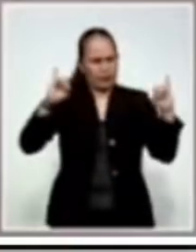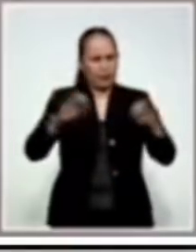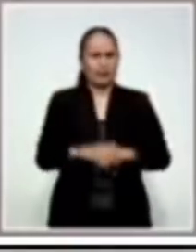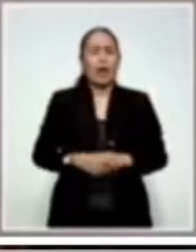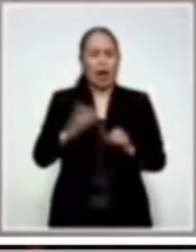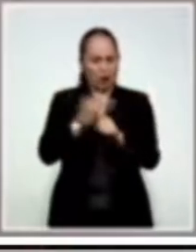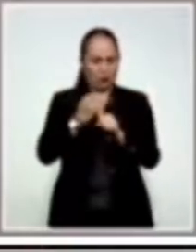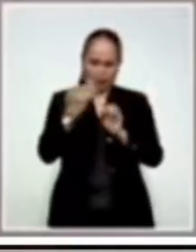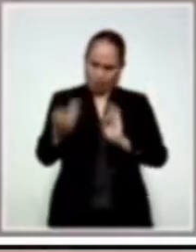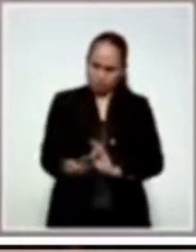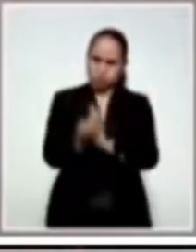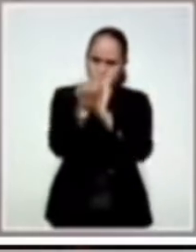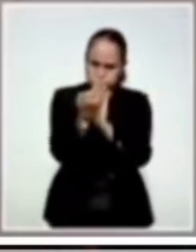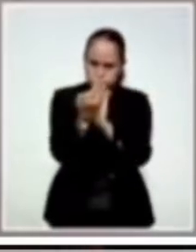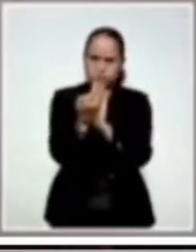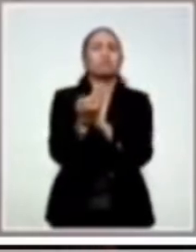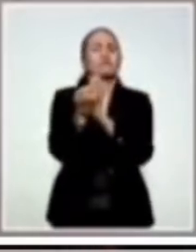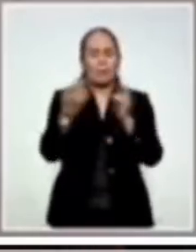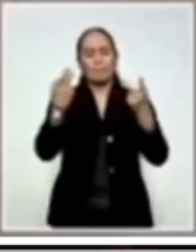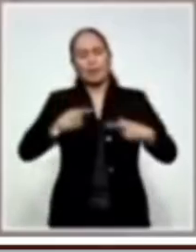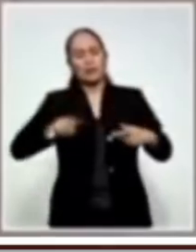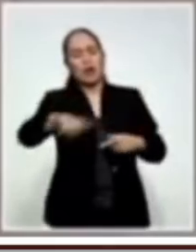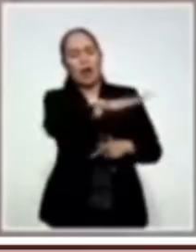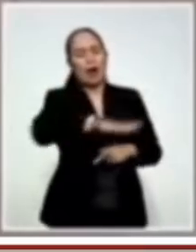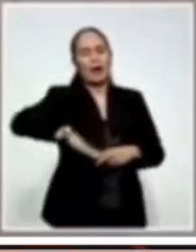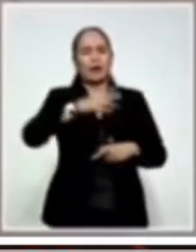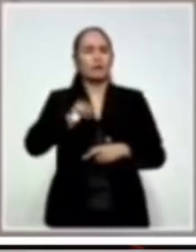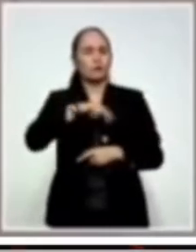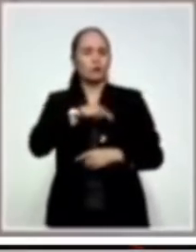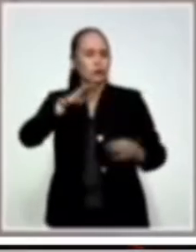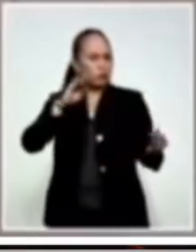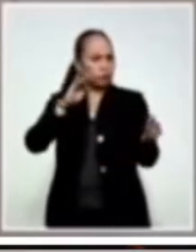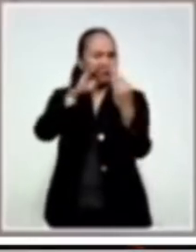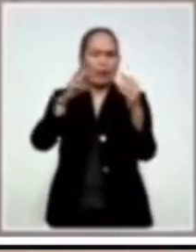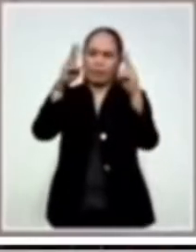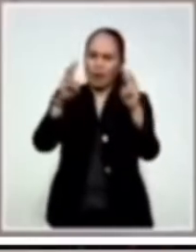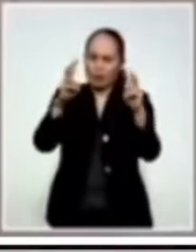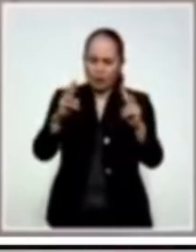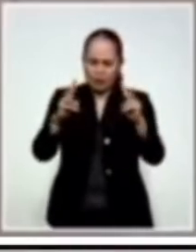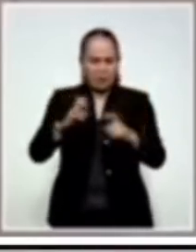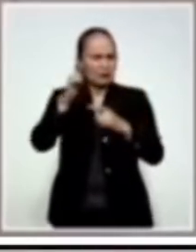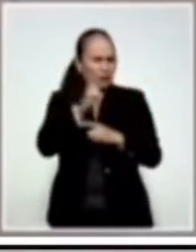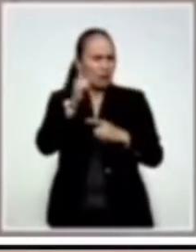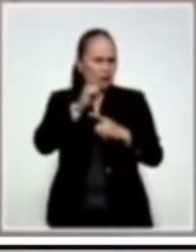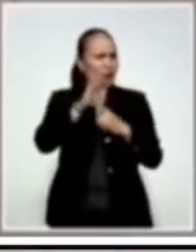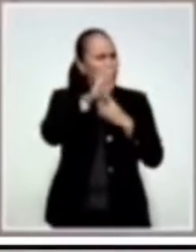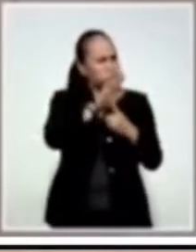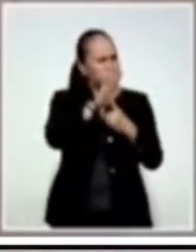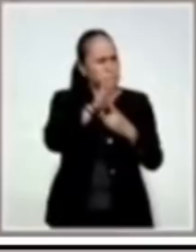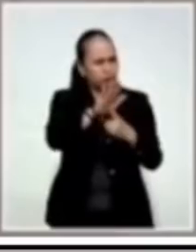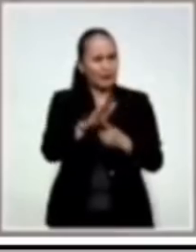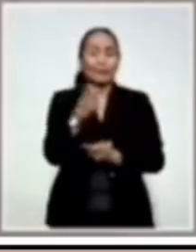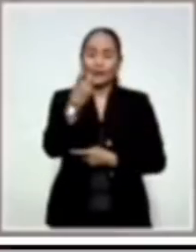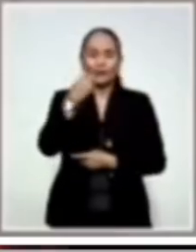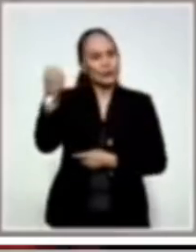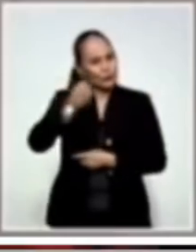de frente, de cara a la sociedad, todos los asuntos. Y por eso, afortunadamente, tenemos